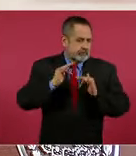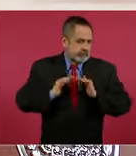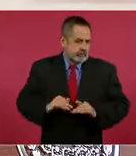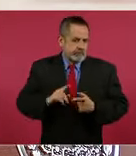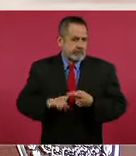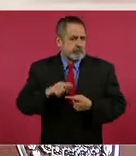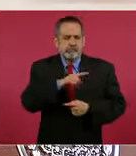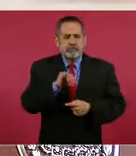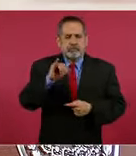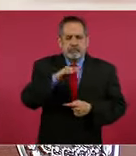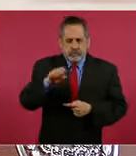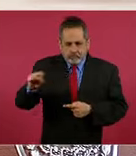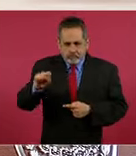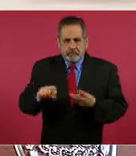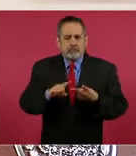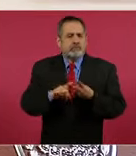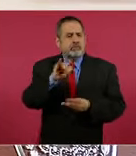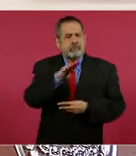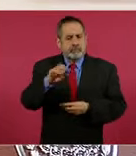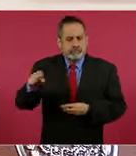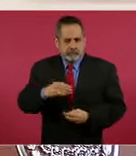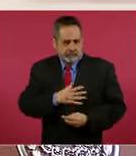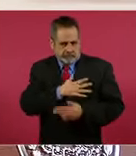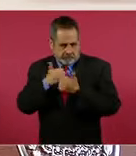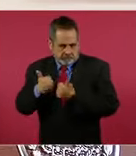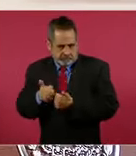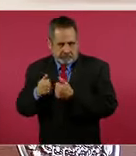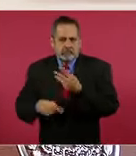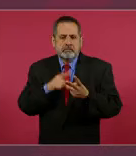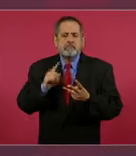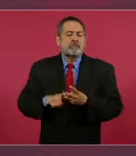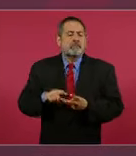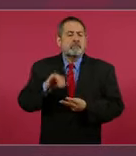ordinario, el IMSS Bienestar, el ISSSTE,